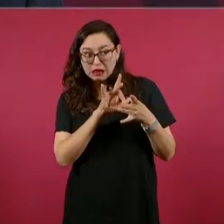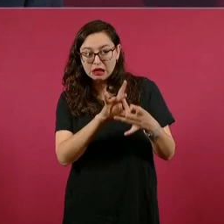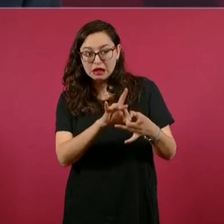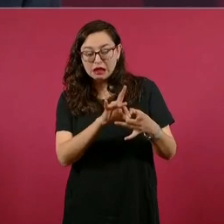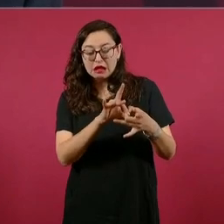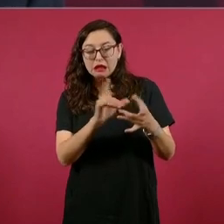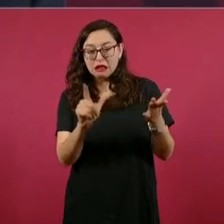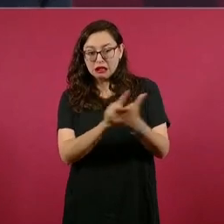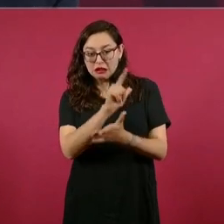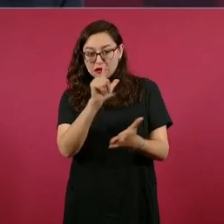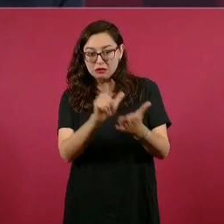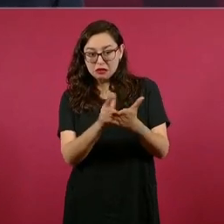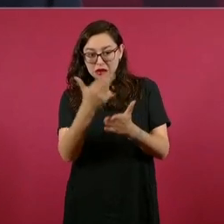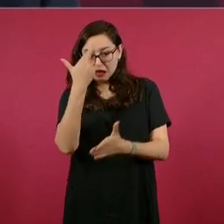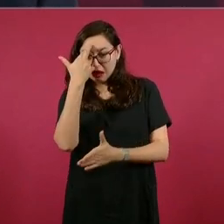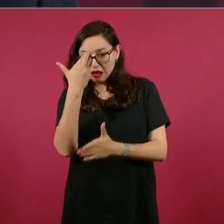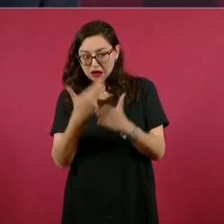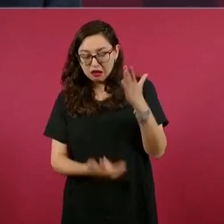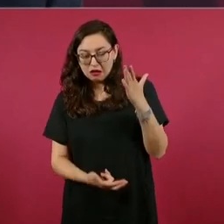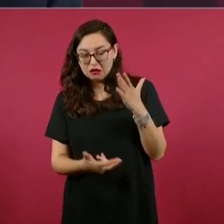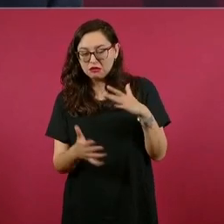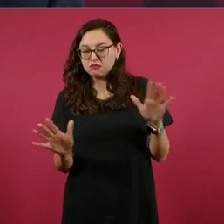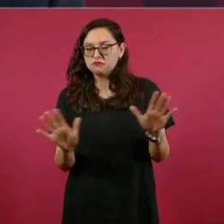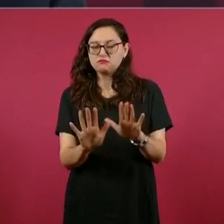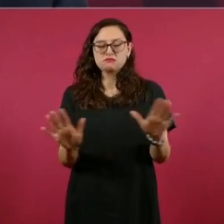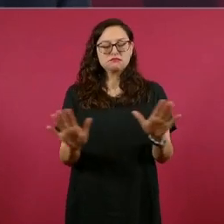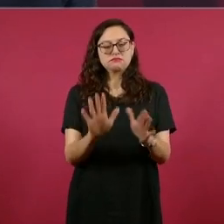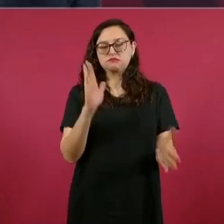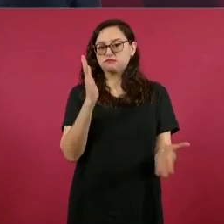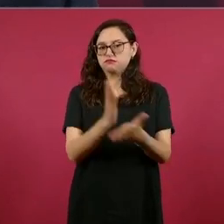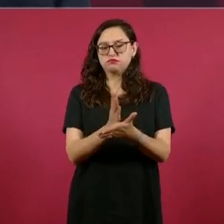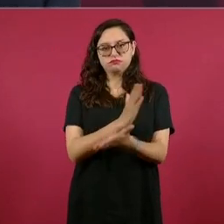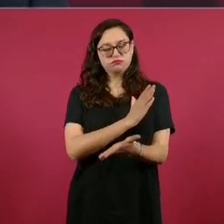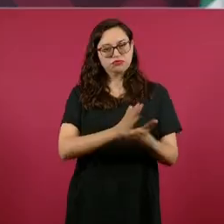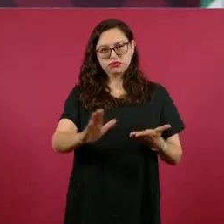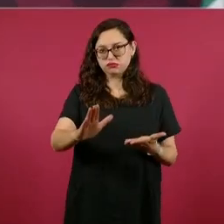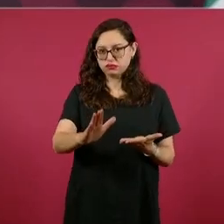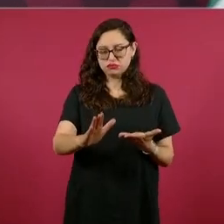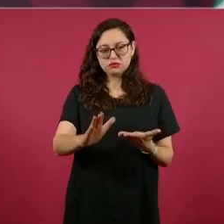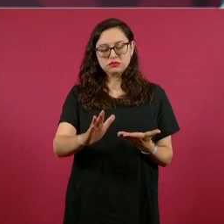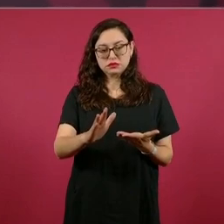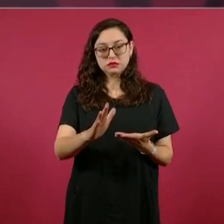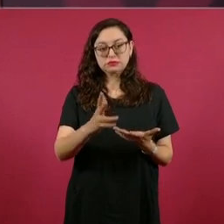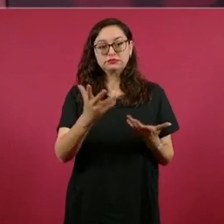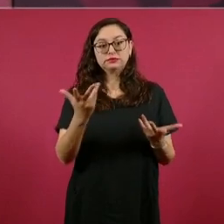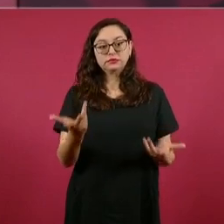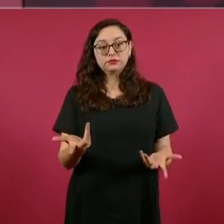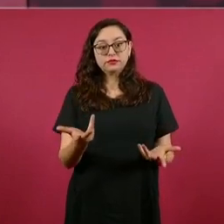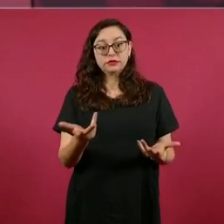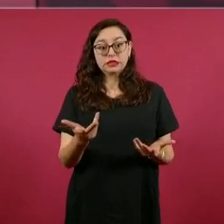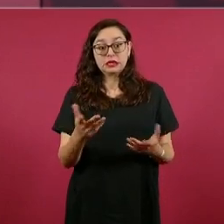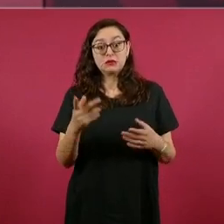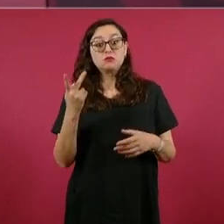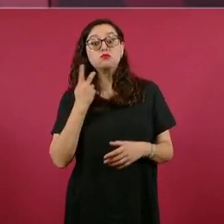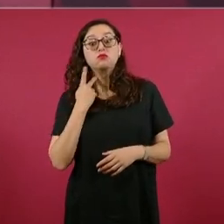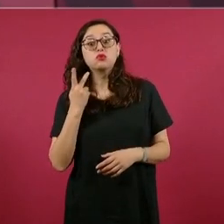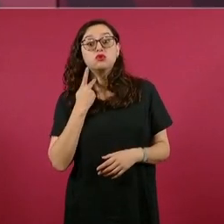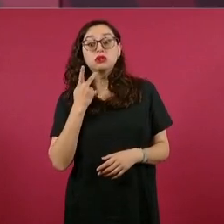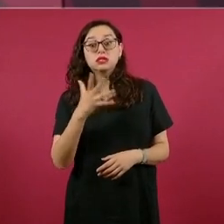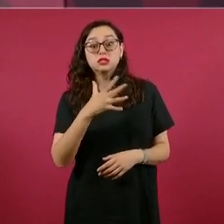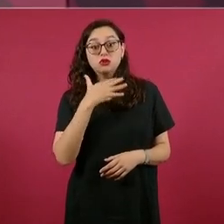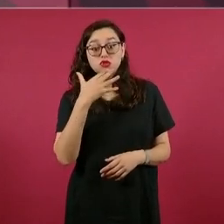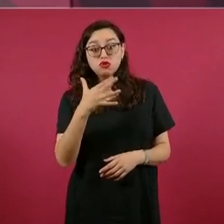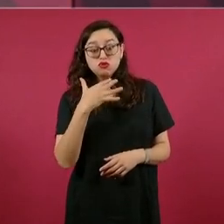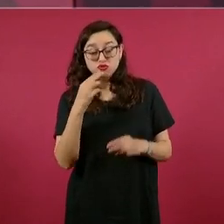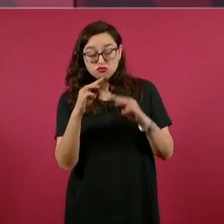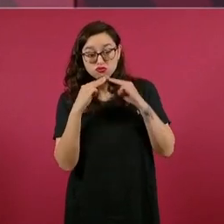entre el poder económico y el poder político, y mucho menos entre la delincuencia